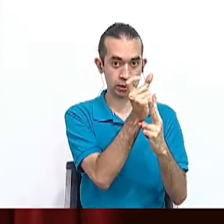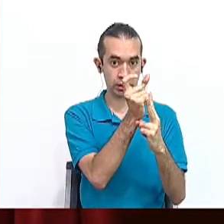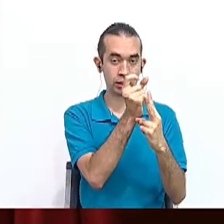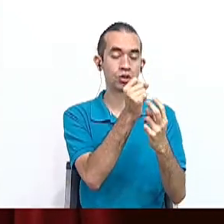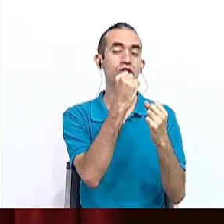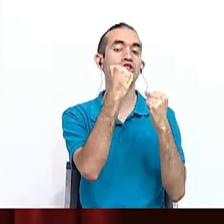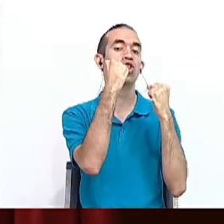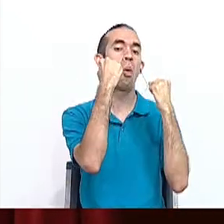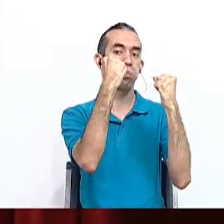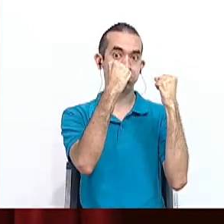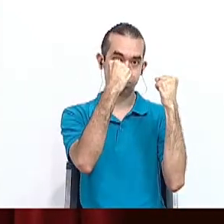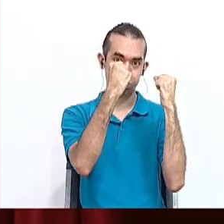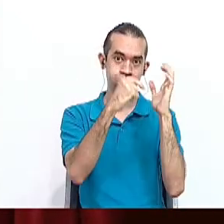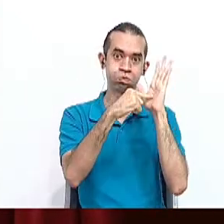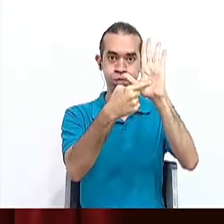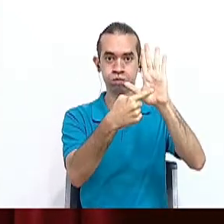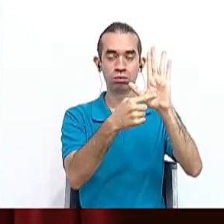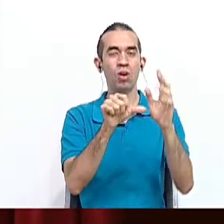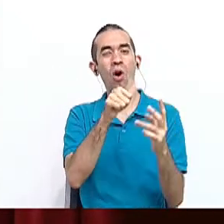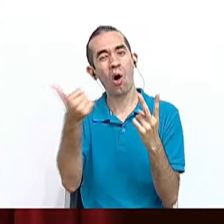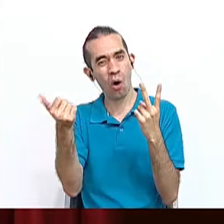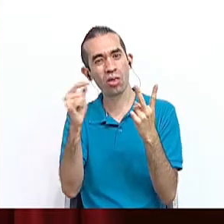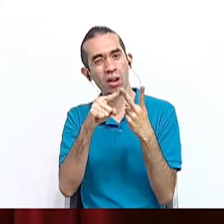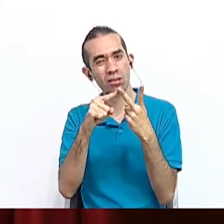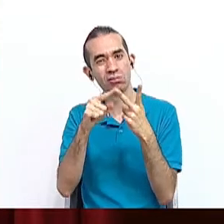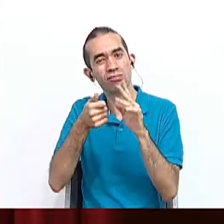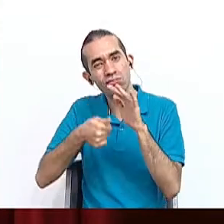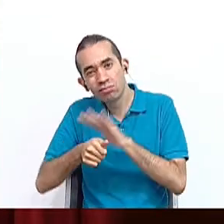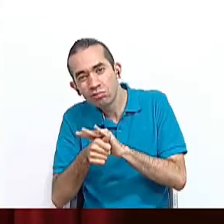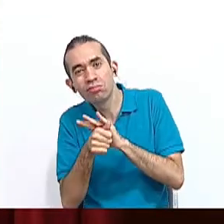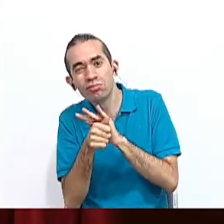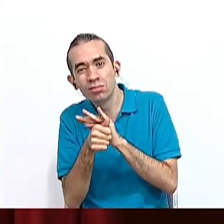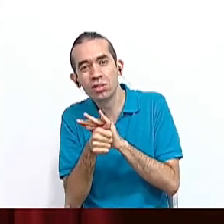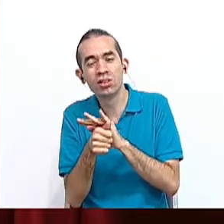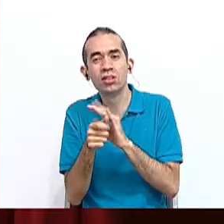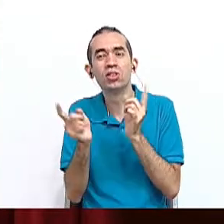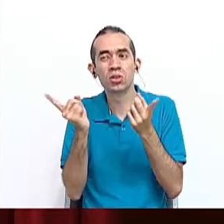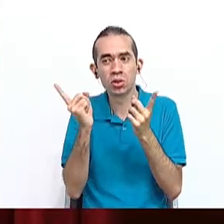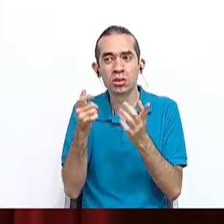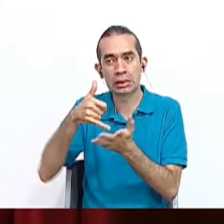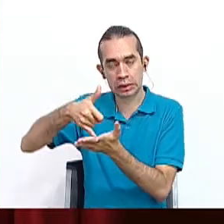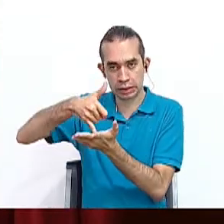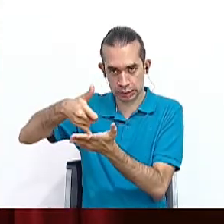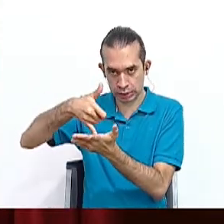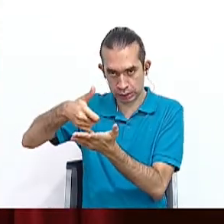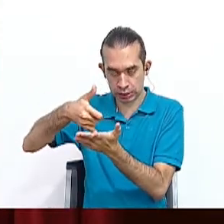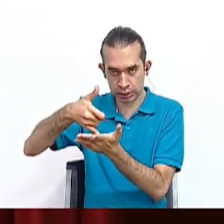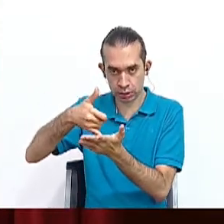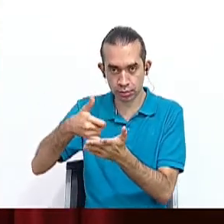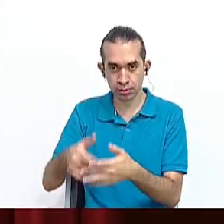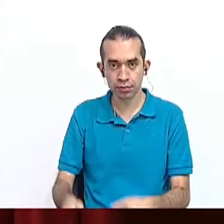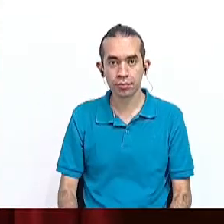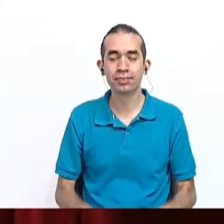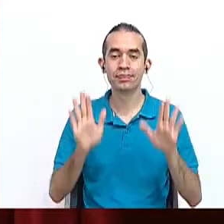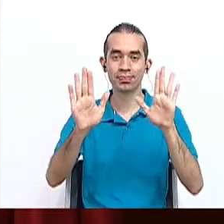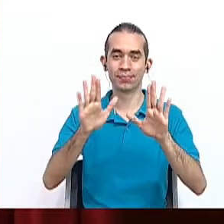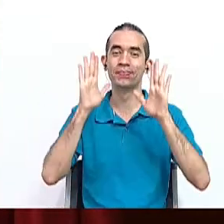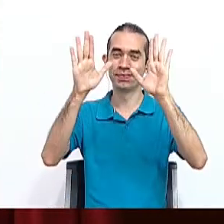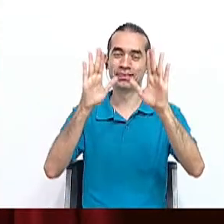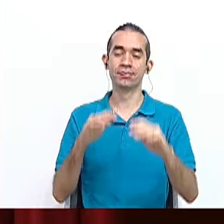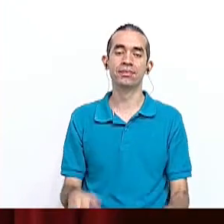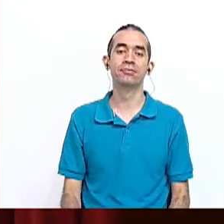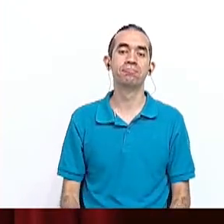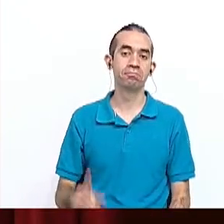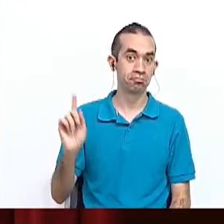manifiesta. Recuerden que hay otra característica que queda oculta y esa es la característica recesiva. Excelente. Vamos